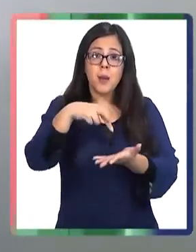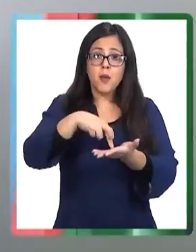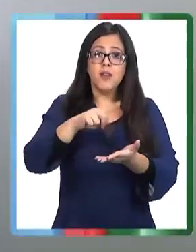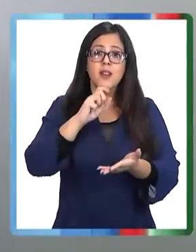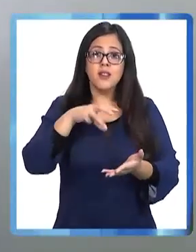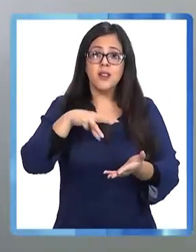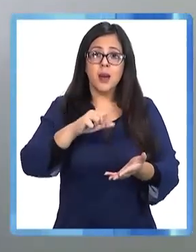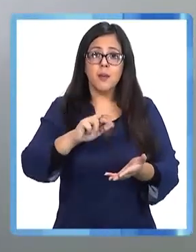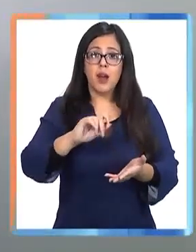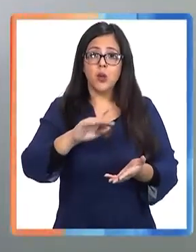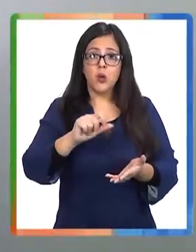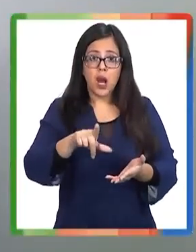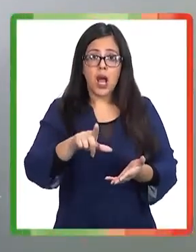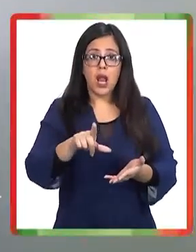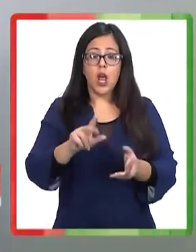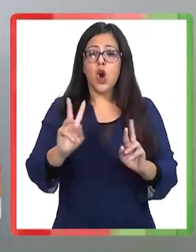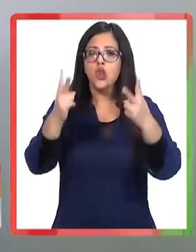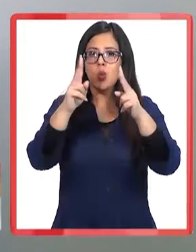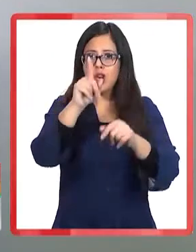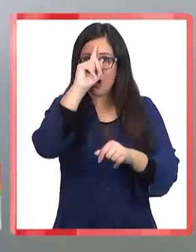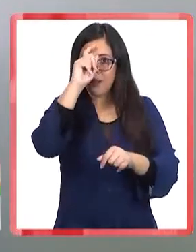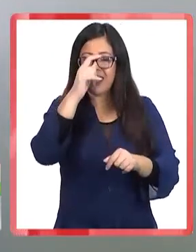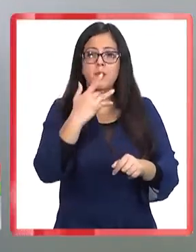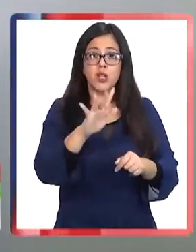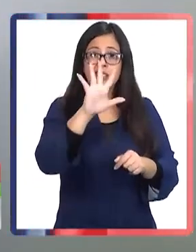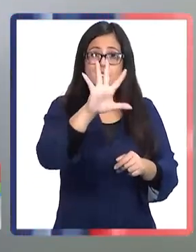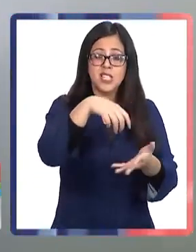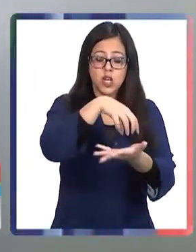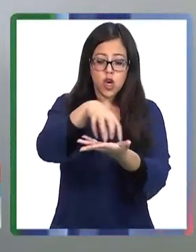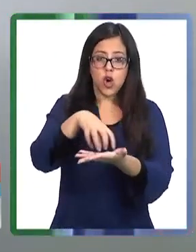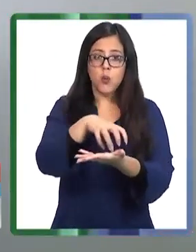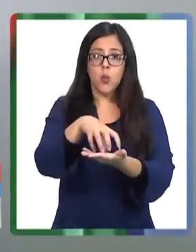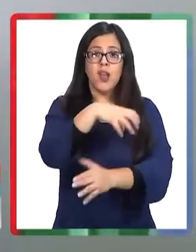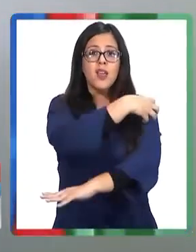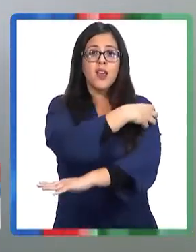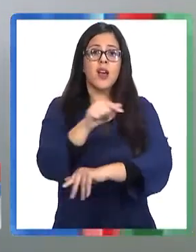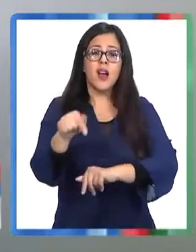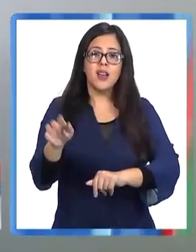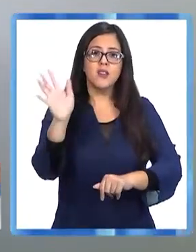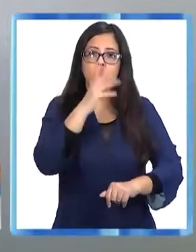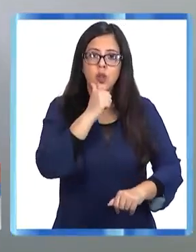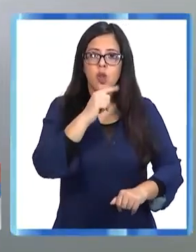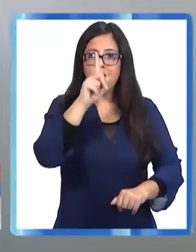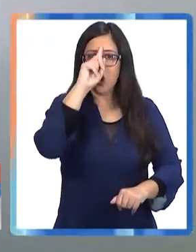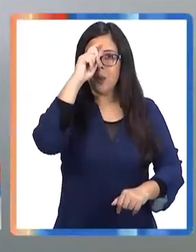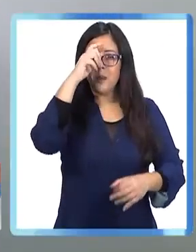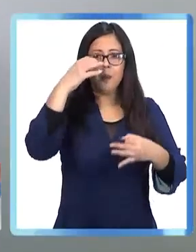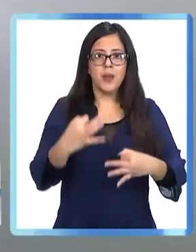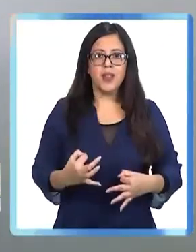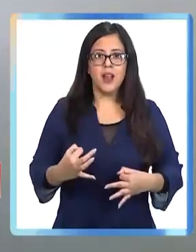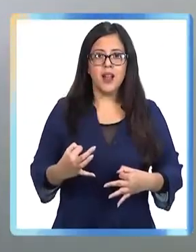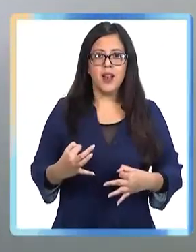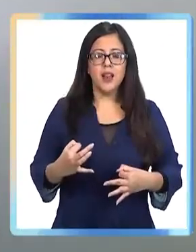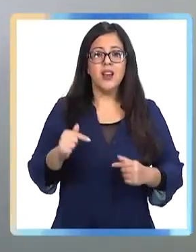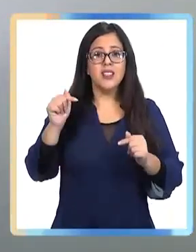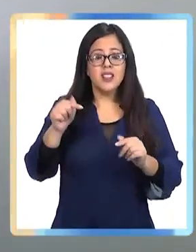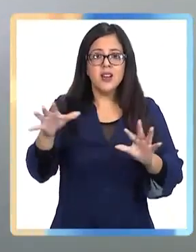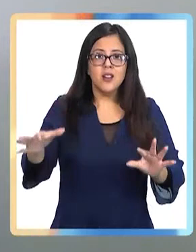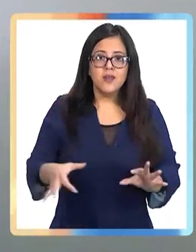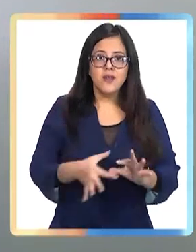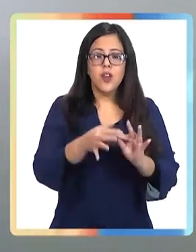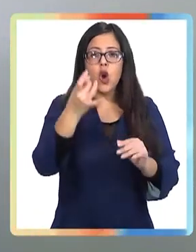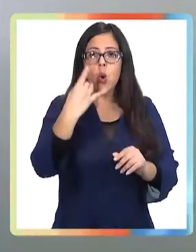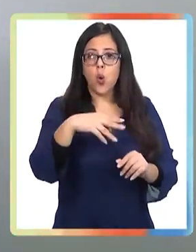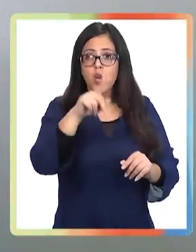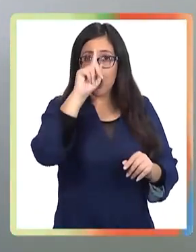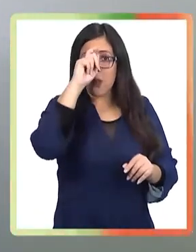la provincia de Tamarugal cuente con un hospital, ya que 5 comunas de la región no contamos con un hospital y estamos prácticamente dependiendo